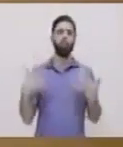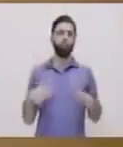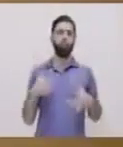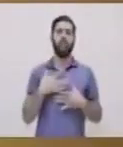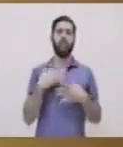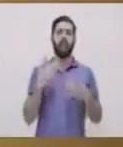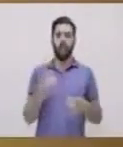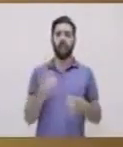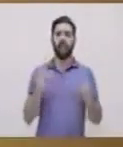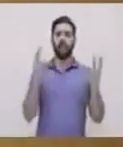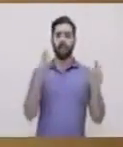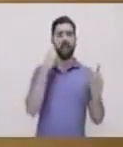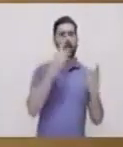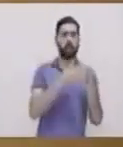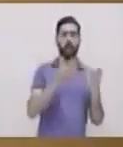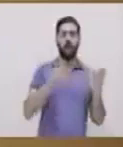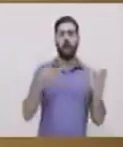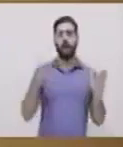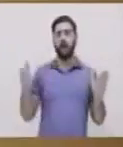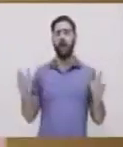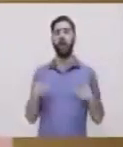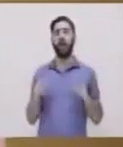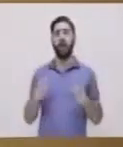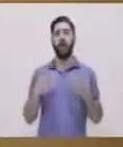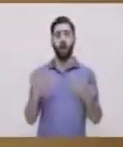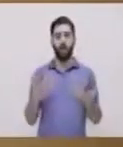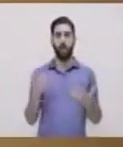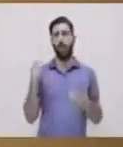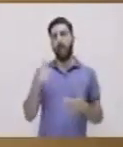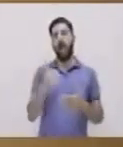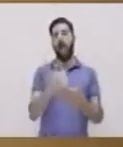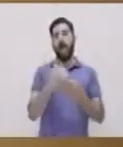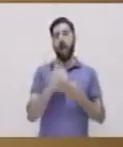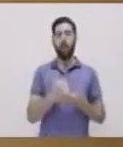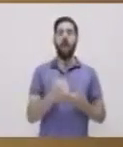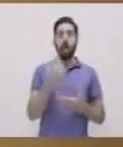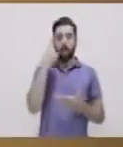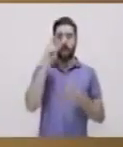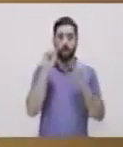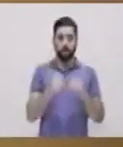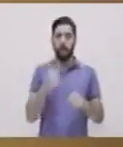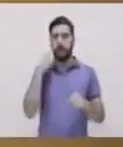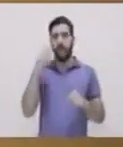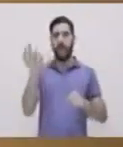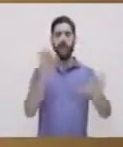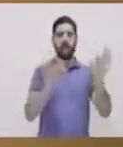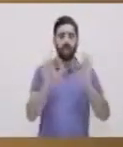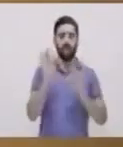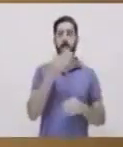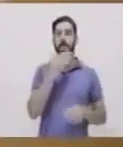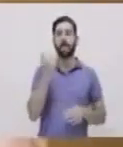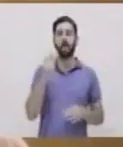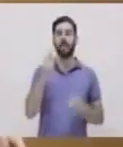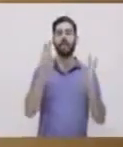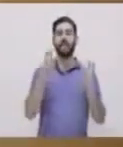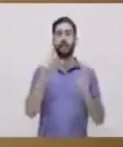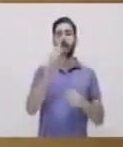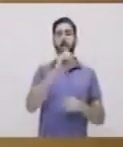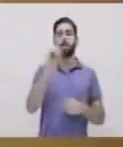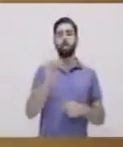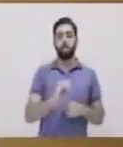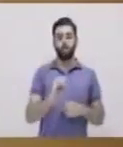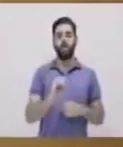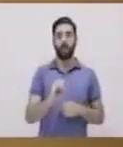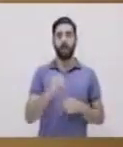tema tan interesante de los cuartiles, deciles y percentiles, que nos van a ayudar a poder identificar mejor los porcentajes,